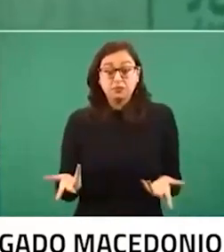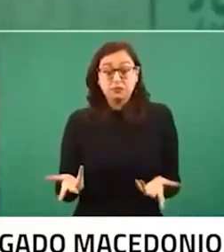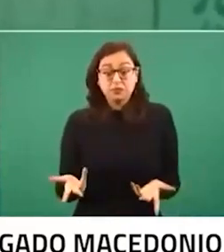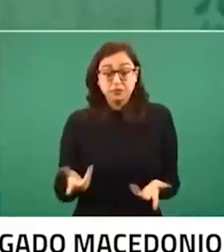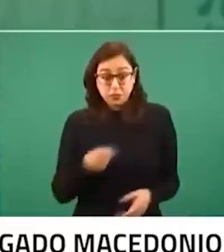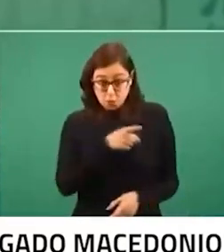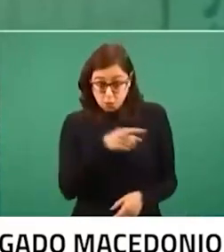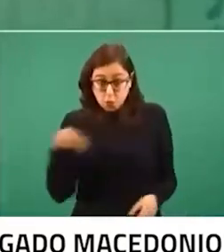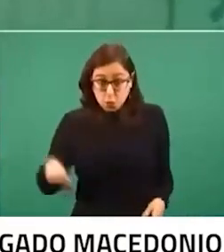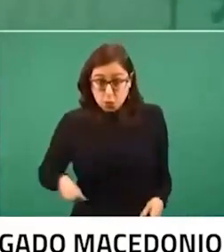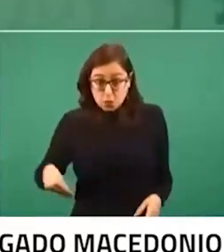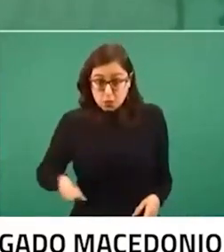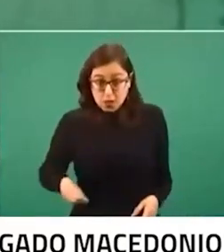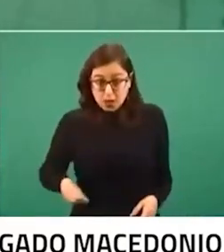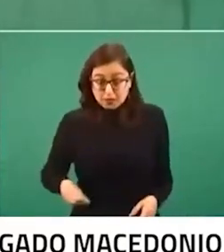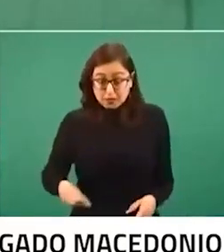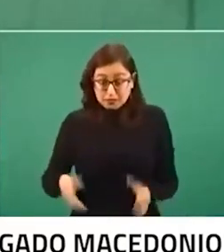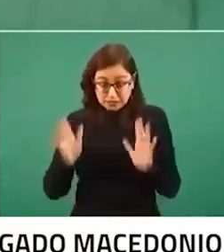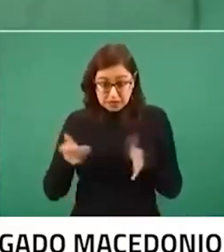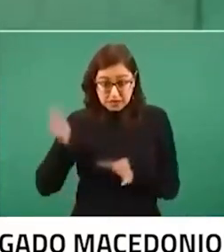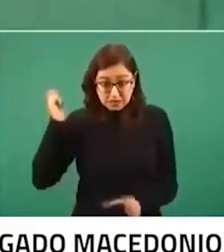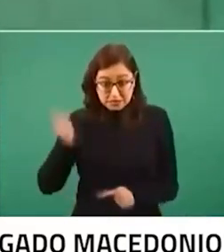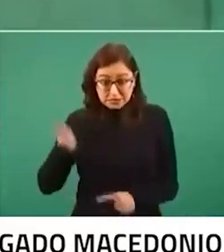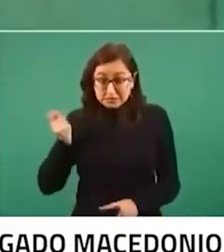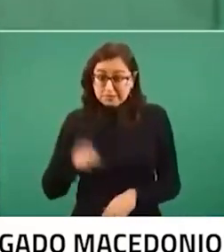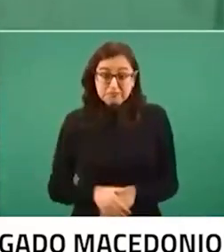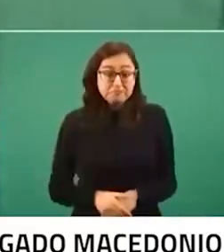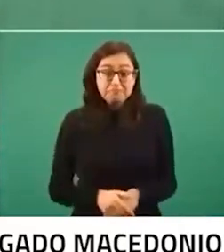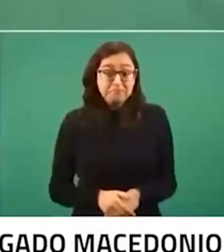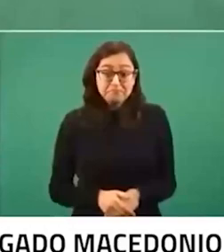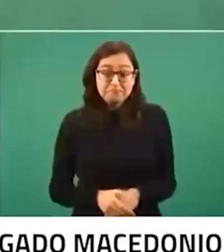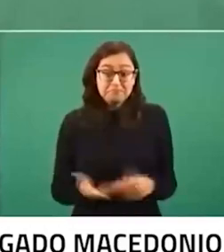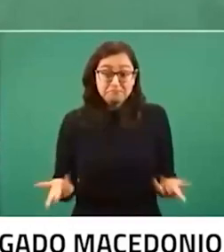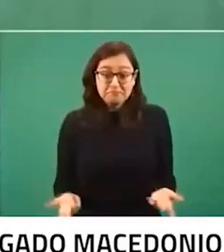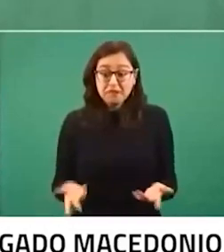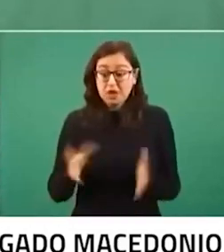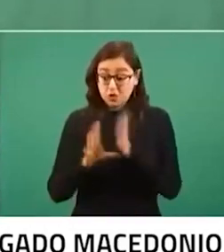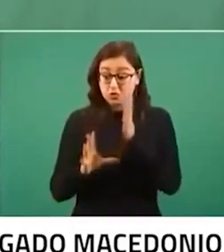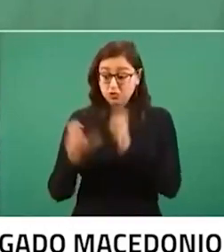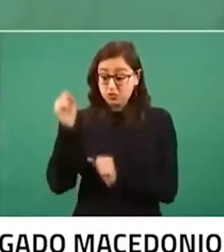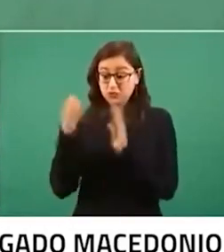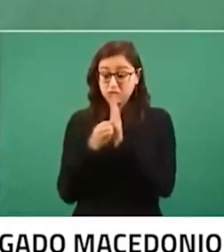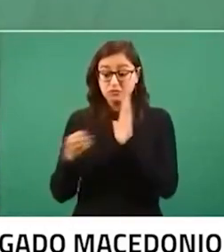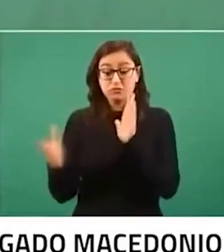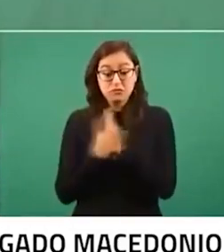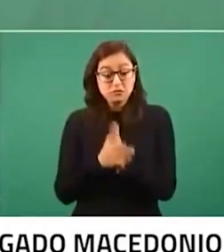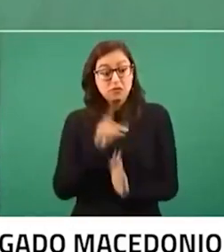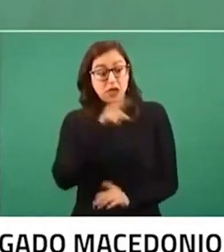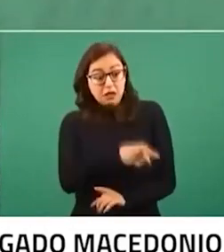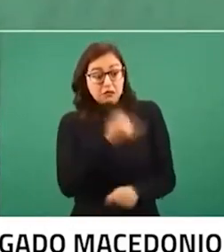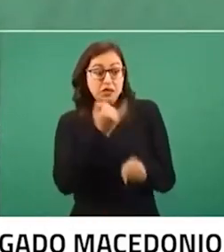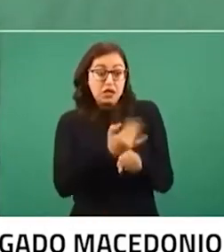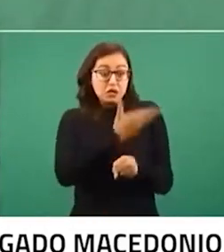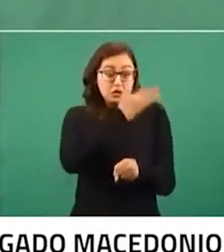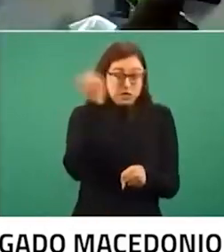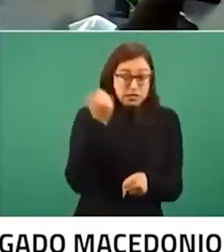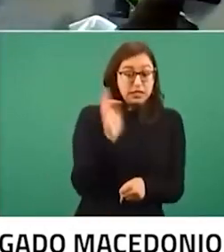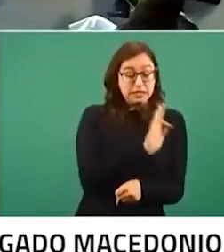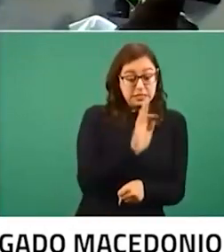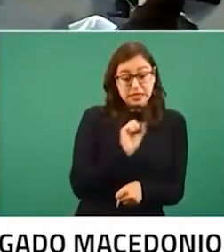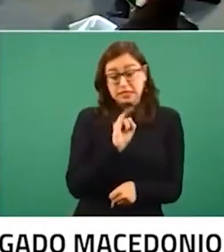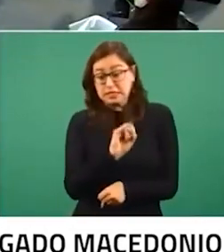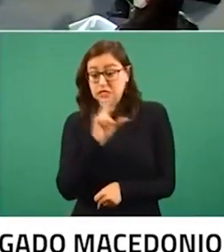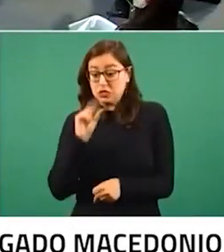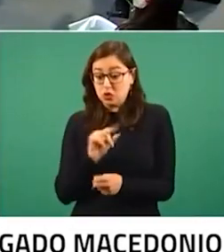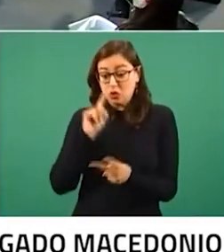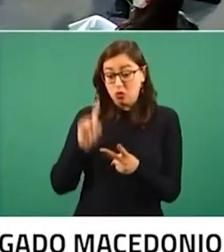de inocencia, la garantía de audiencia y de debido proceso también están en nuestra Constitución y también habrá que respetarlas. Gracias.